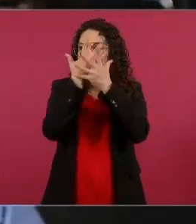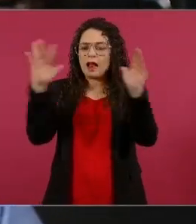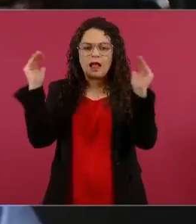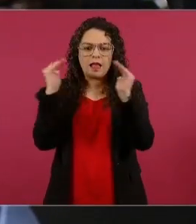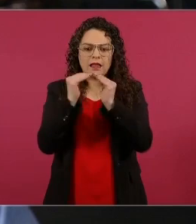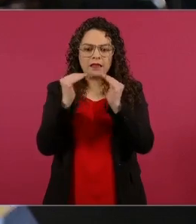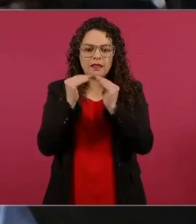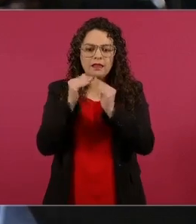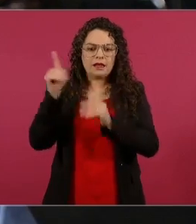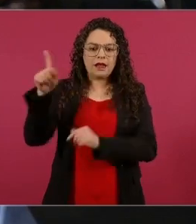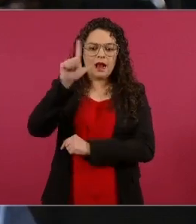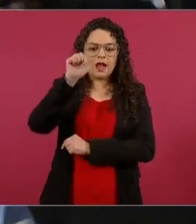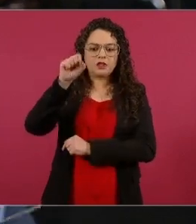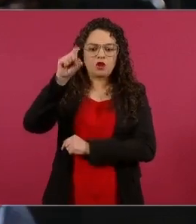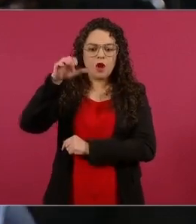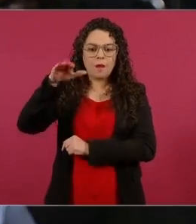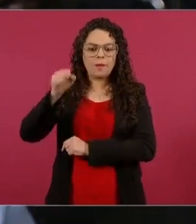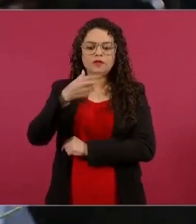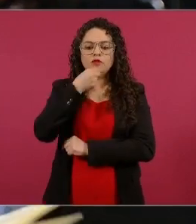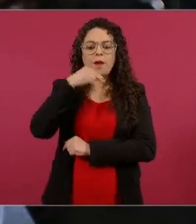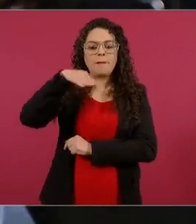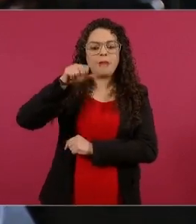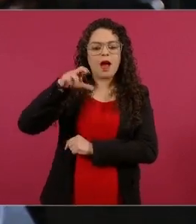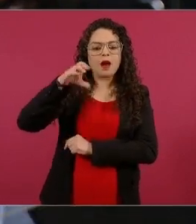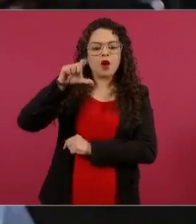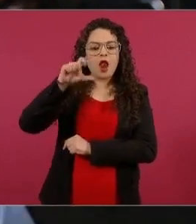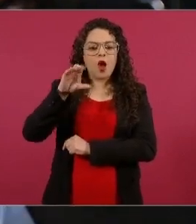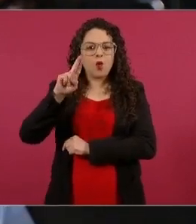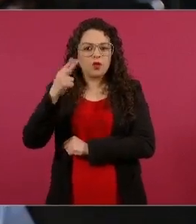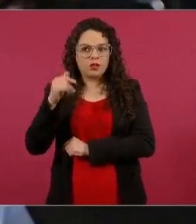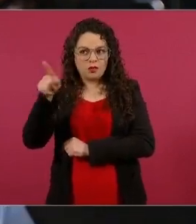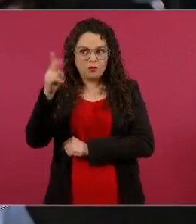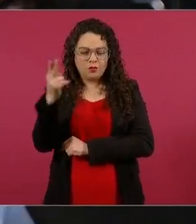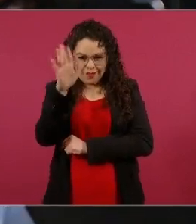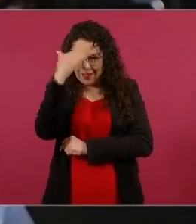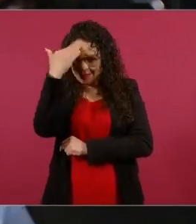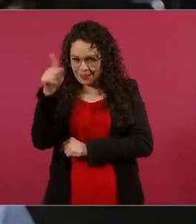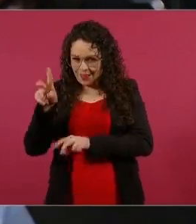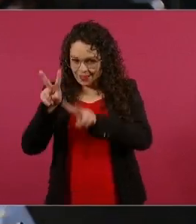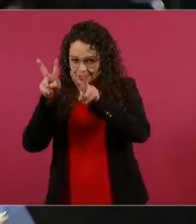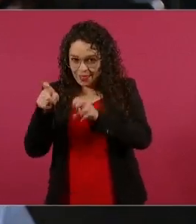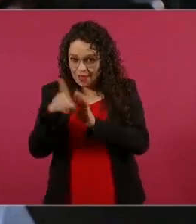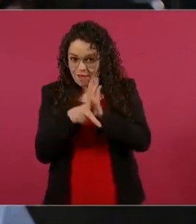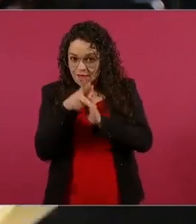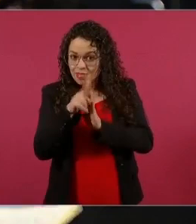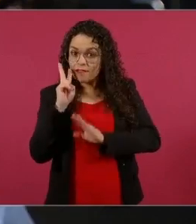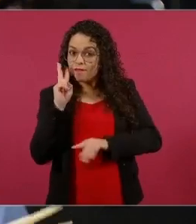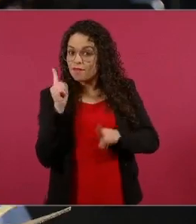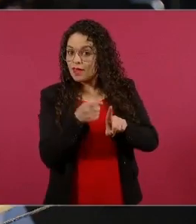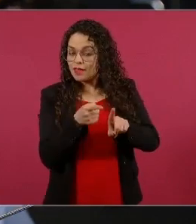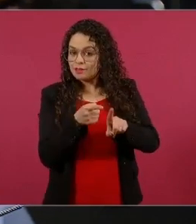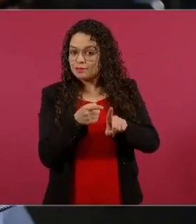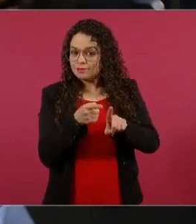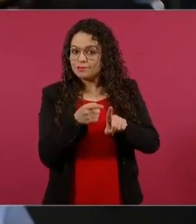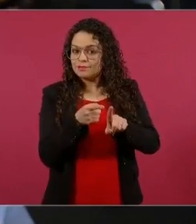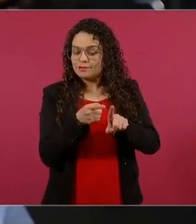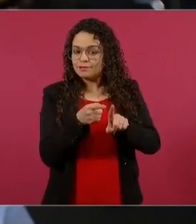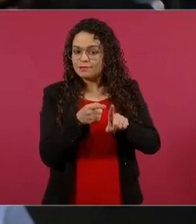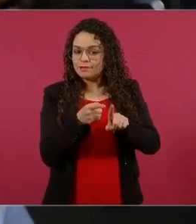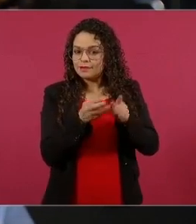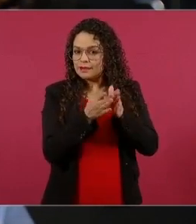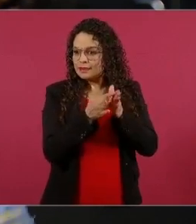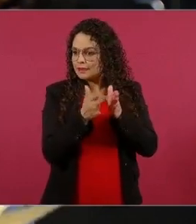revista Forbes México marco landucci Usted debe de tener ya presente el tema en este video Bueno pues se ve sin embargo Pues